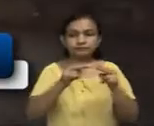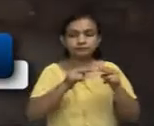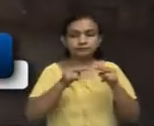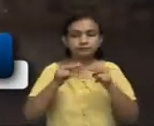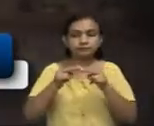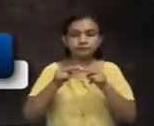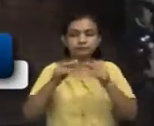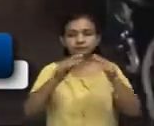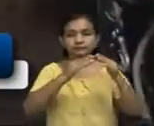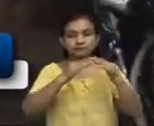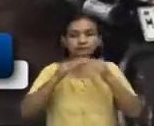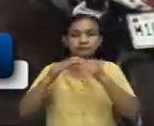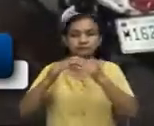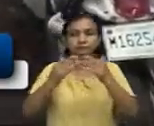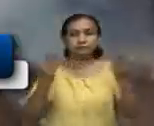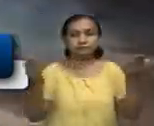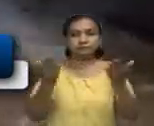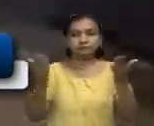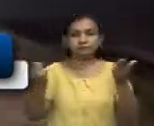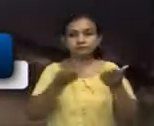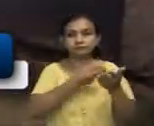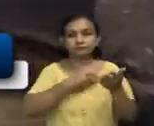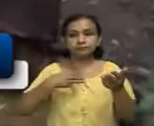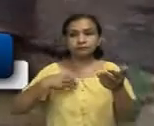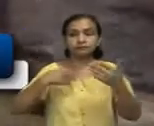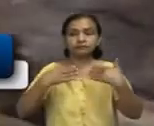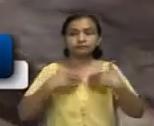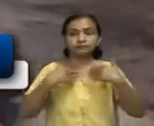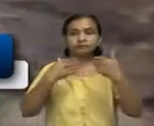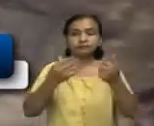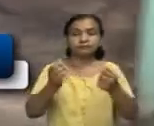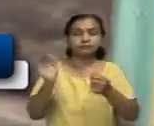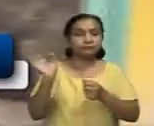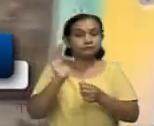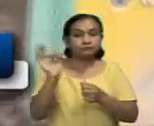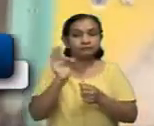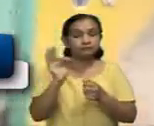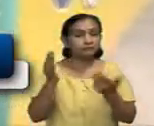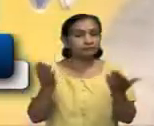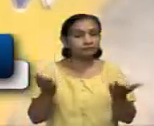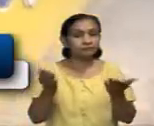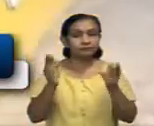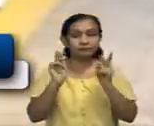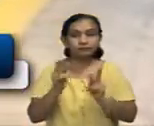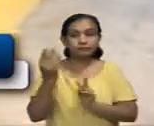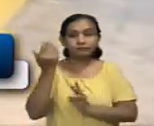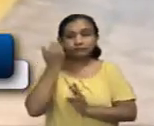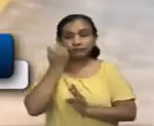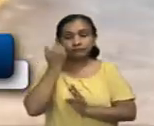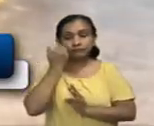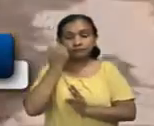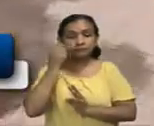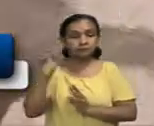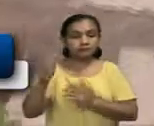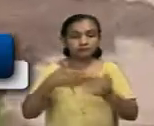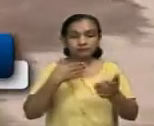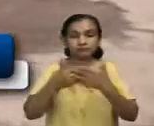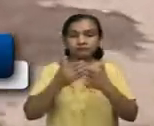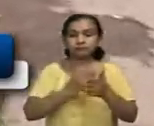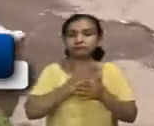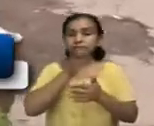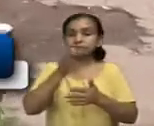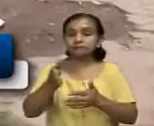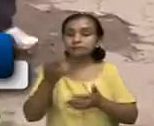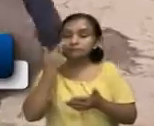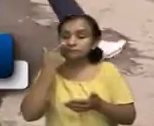la comunidad como con el Ministerio de Salud, de tal punto de que si el paciente no llega, nosotros llegamos al paciente,